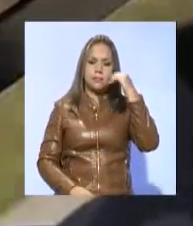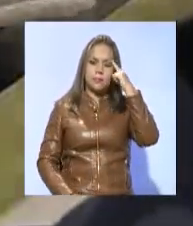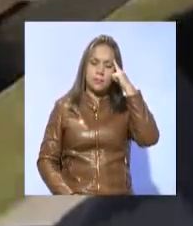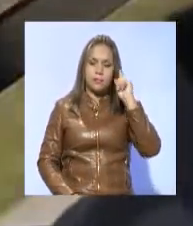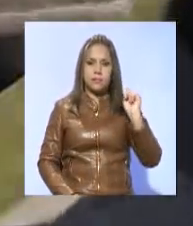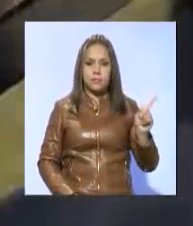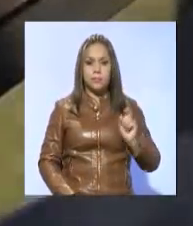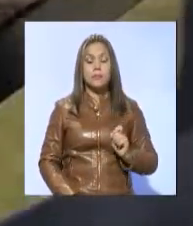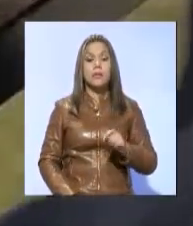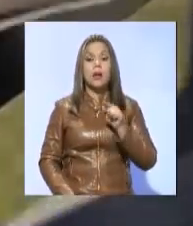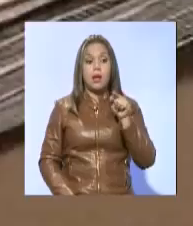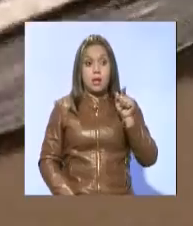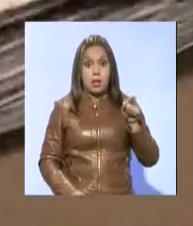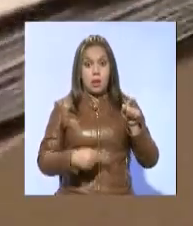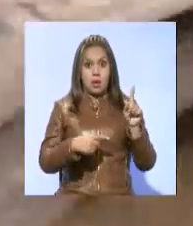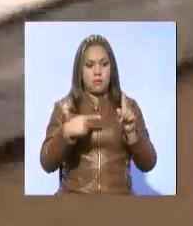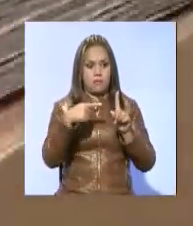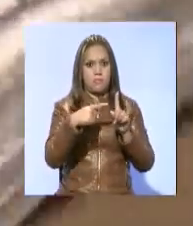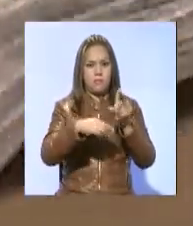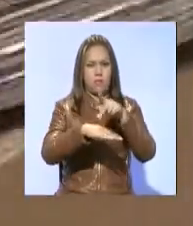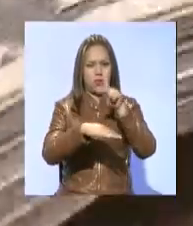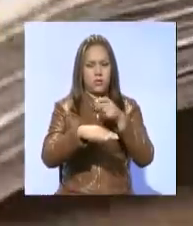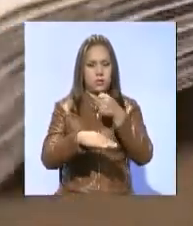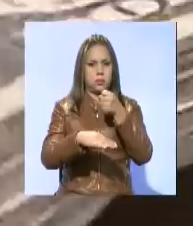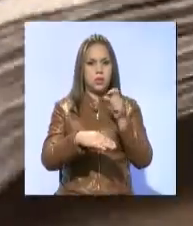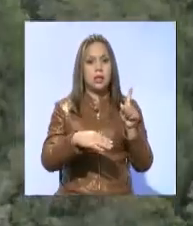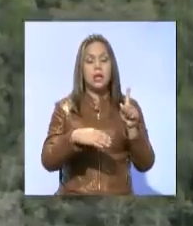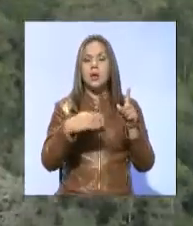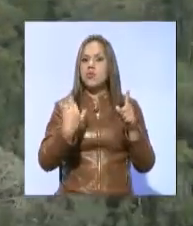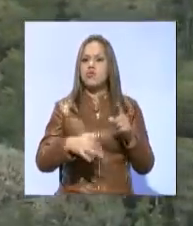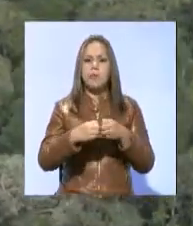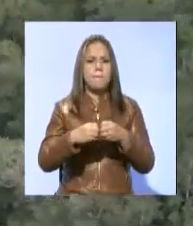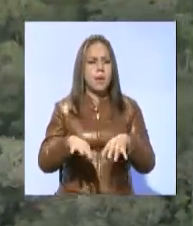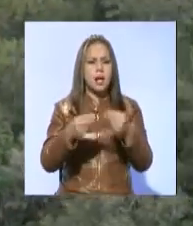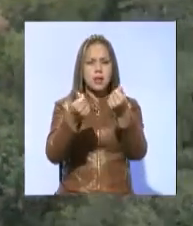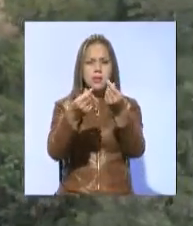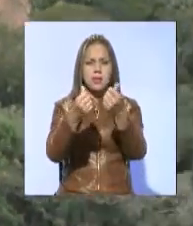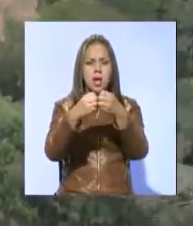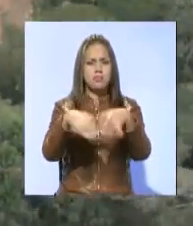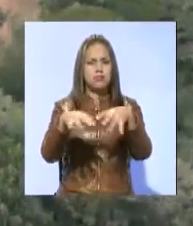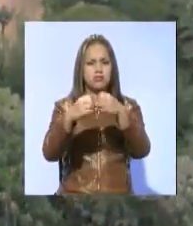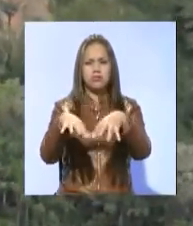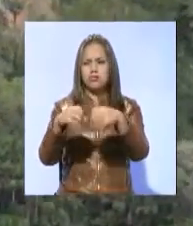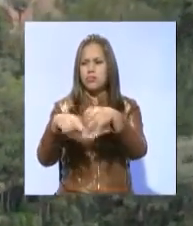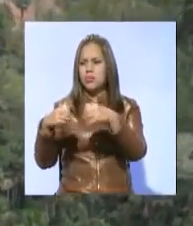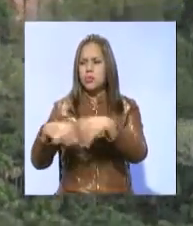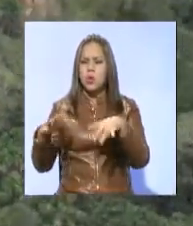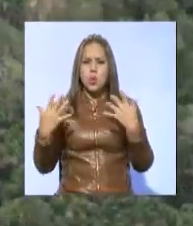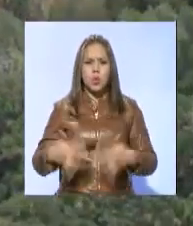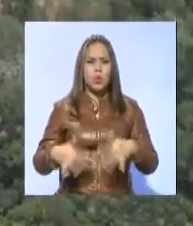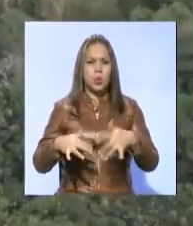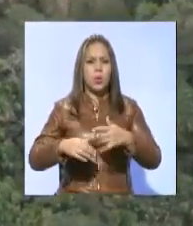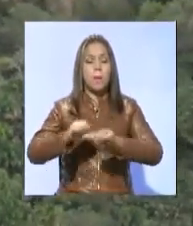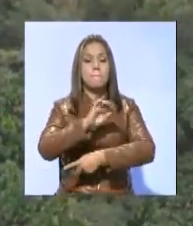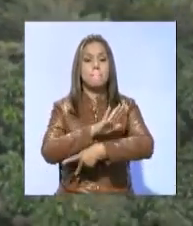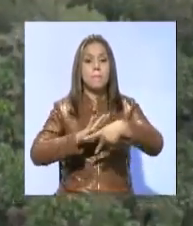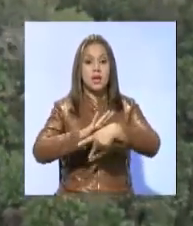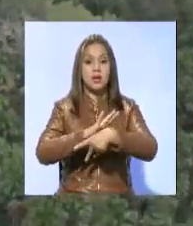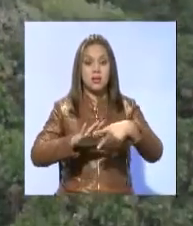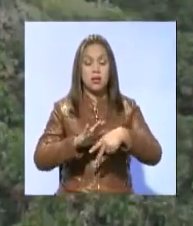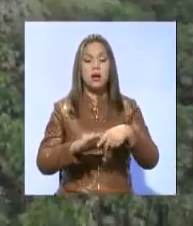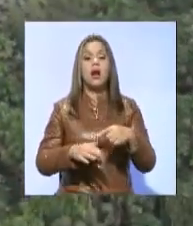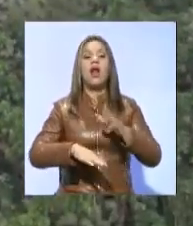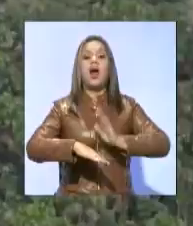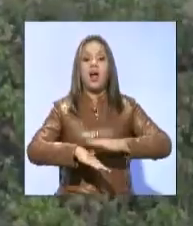fundamentación, Villavicencio aseguró que las pérdidas económicas son cuantiosas, resultado de la negociación petrolera encabezado por el gobierno de Rafael